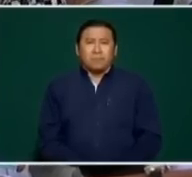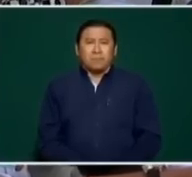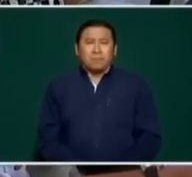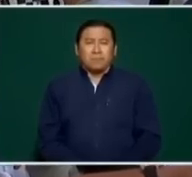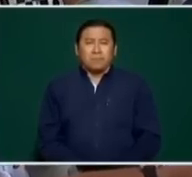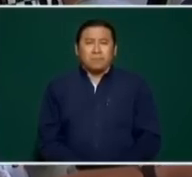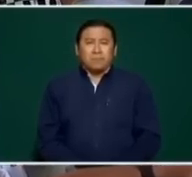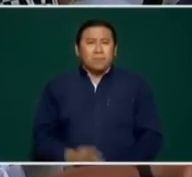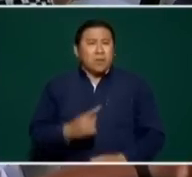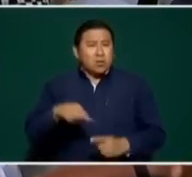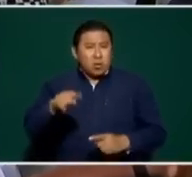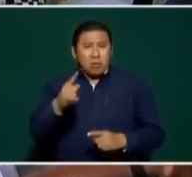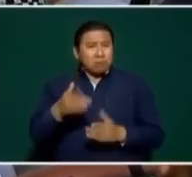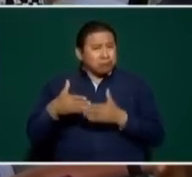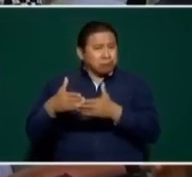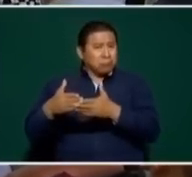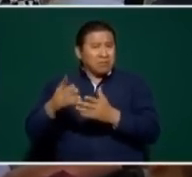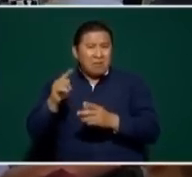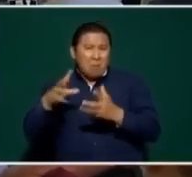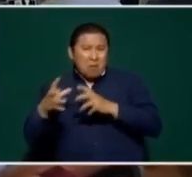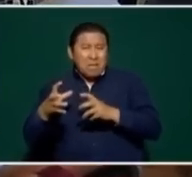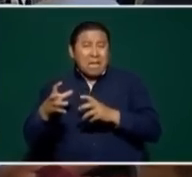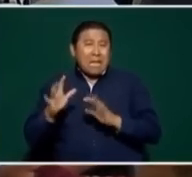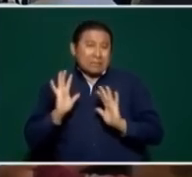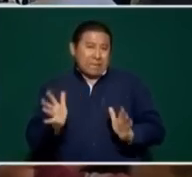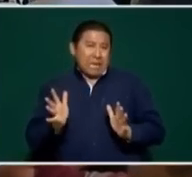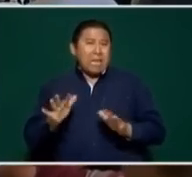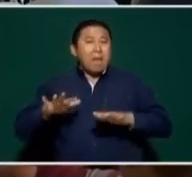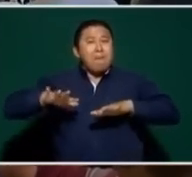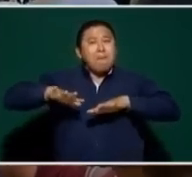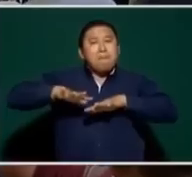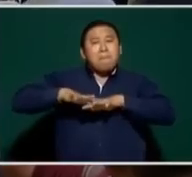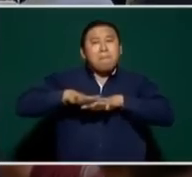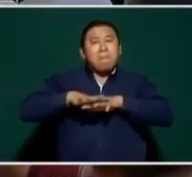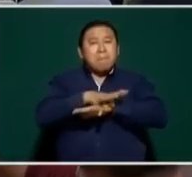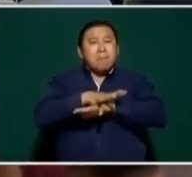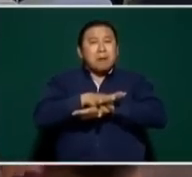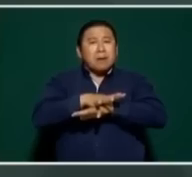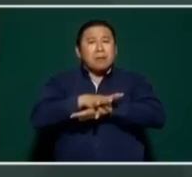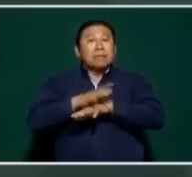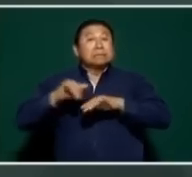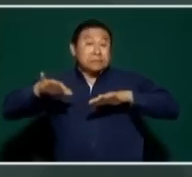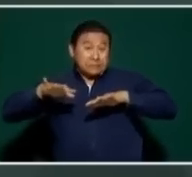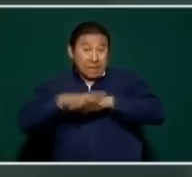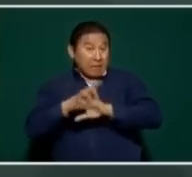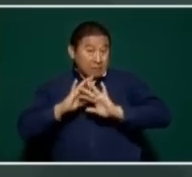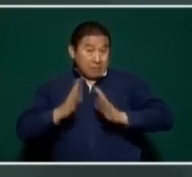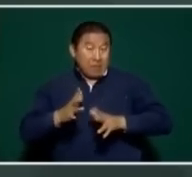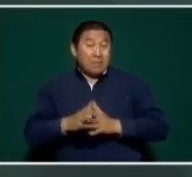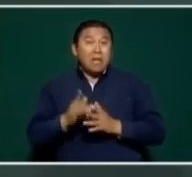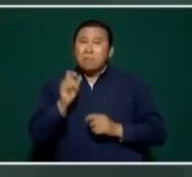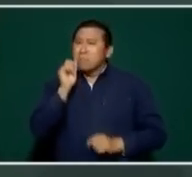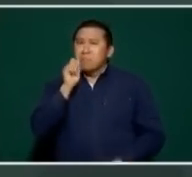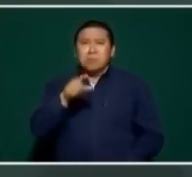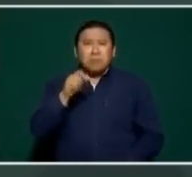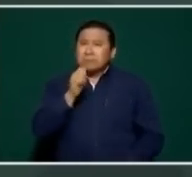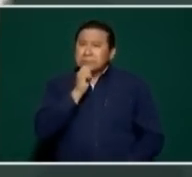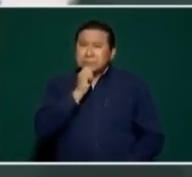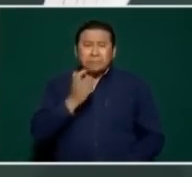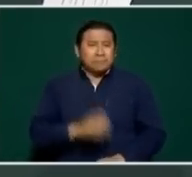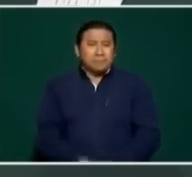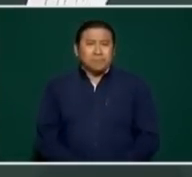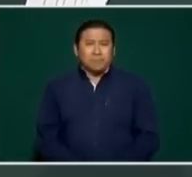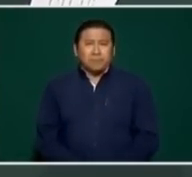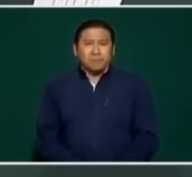Todo esto. Él ha aprobado que las dos navieras hagan el monopolio. Ah, pero ya va a cambiar, ya está cambiando, ya no es lo mismo. Nada